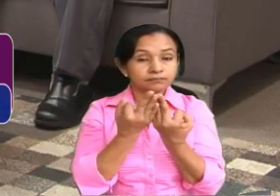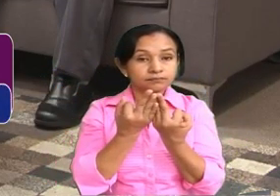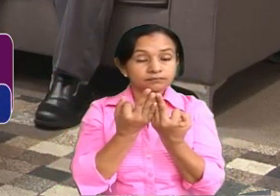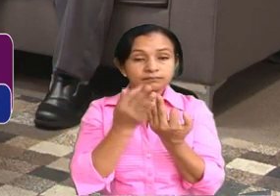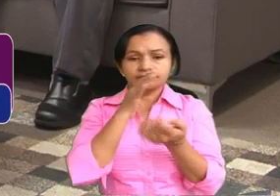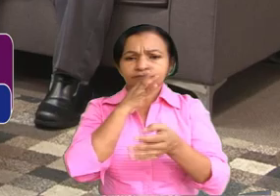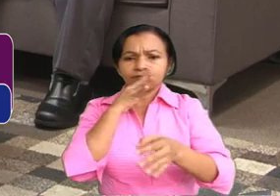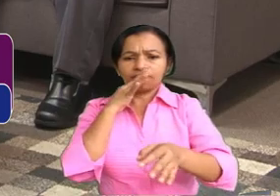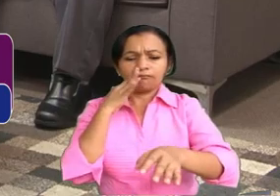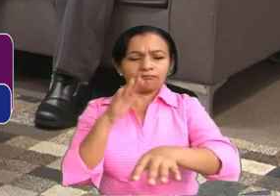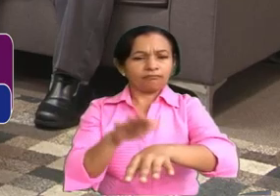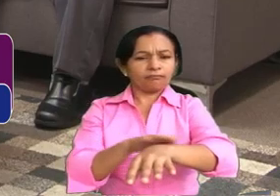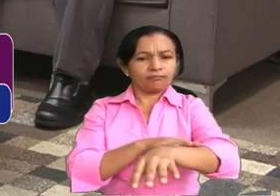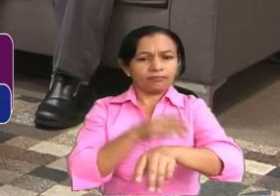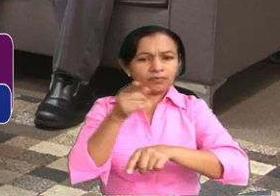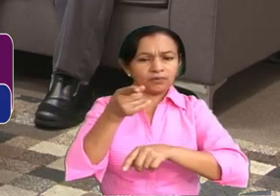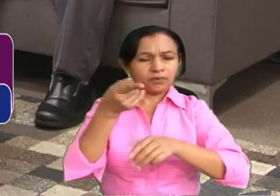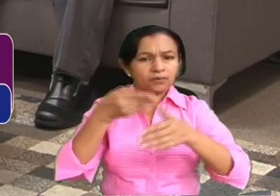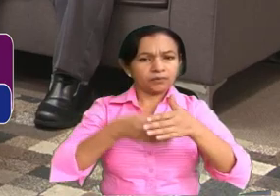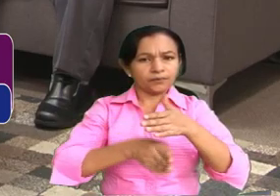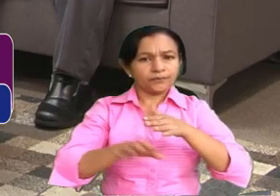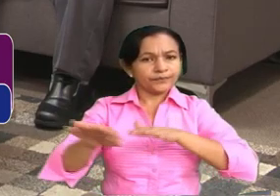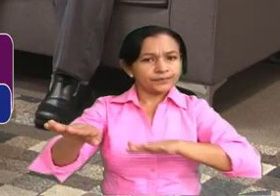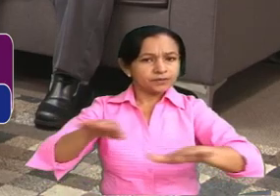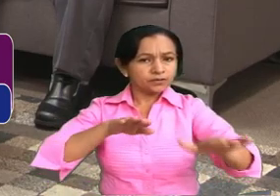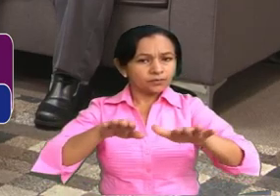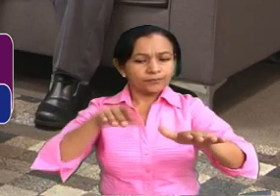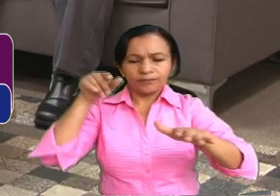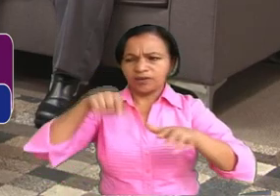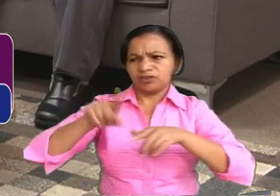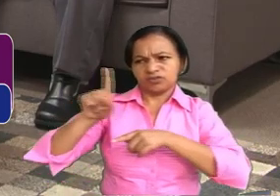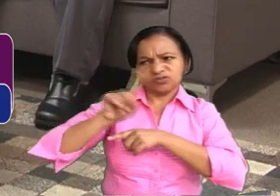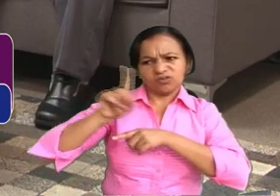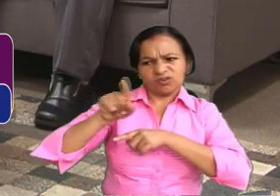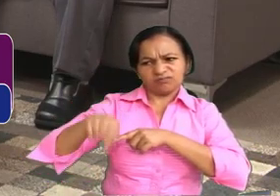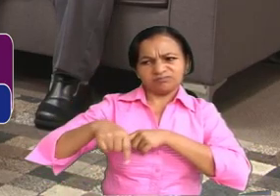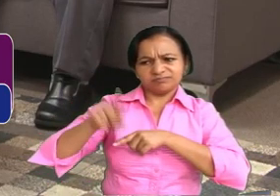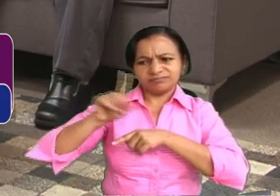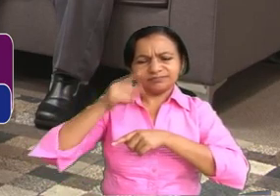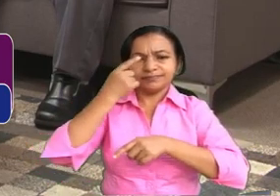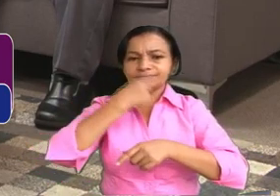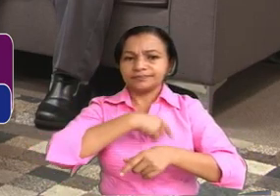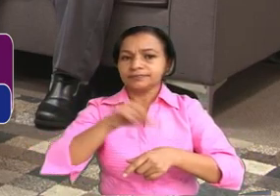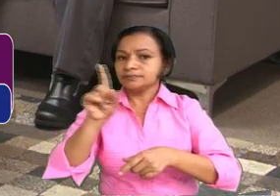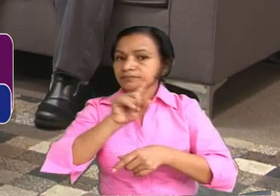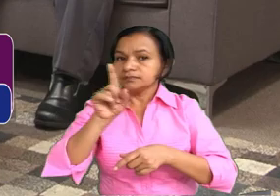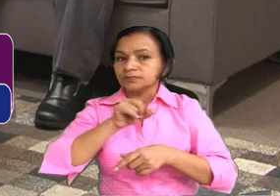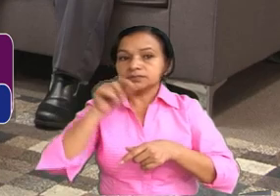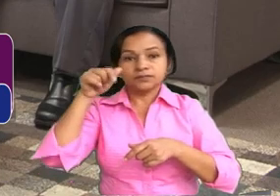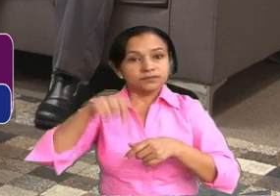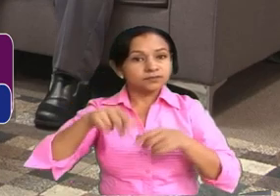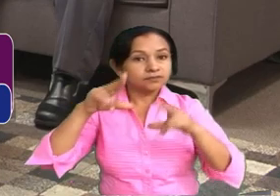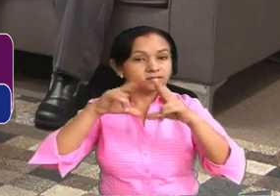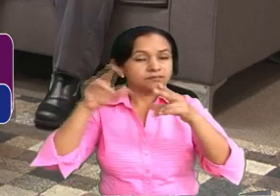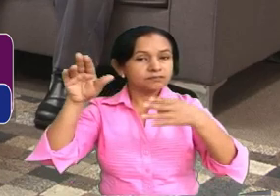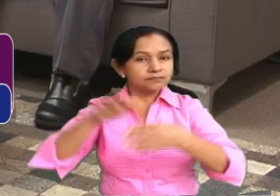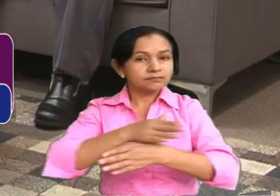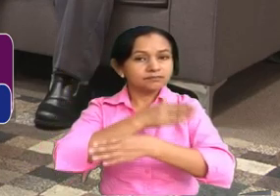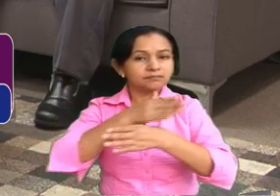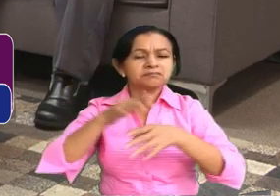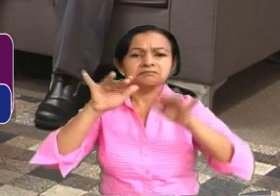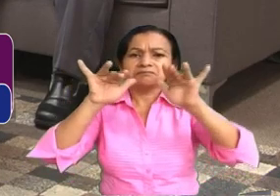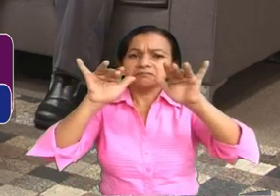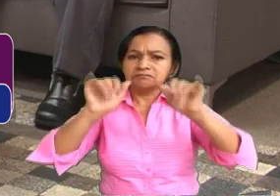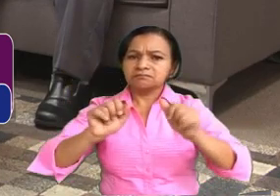color de tu piel tu hijo no, o tu hija no puede estudiar aquí, en este centro. No, eso se ha